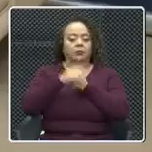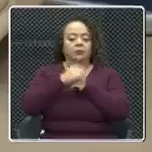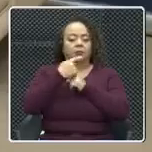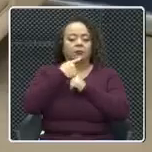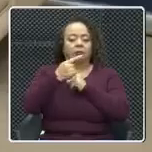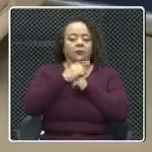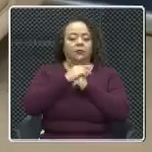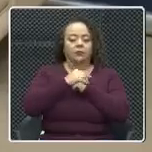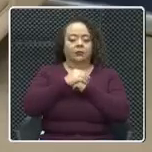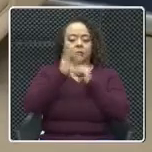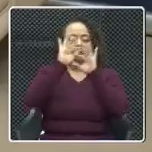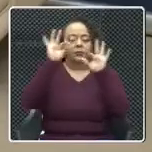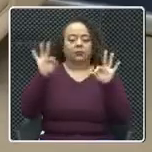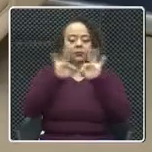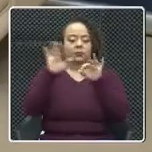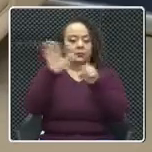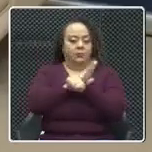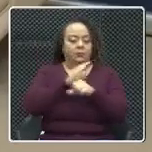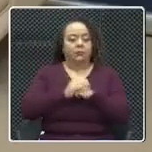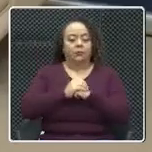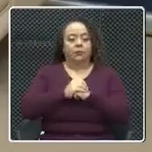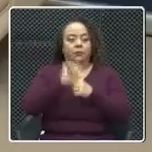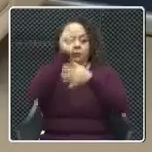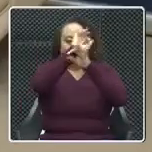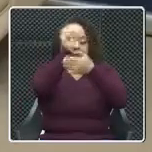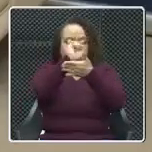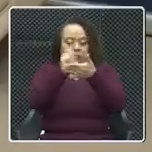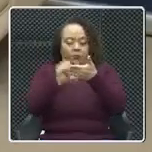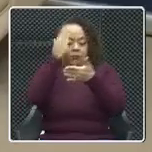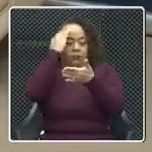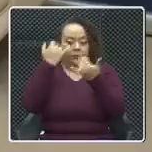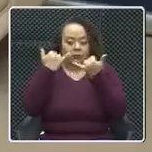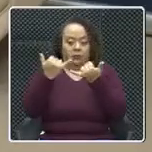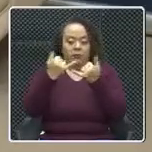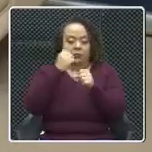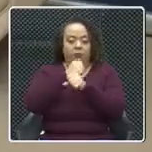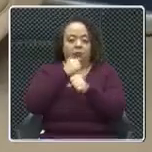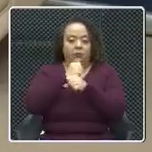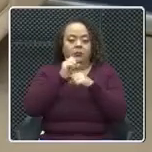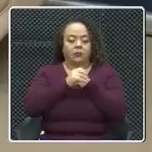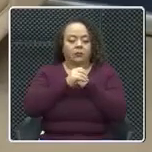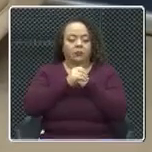indicar en el formulario al llenarlo? Porque ya